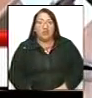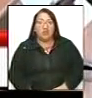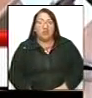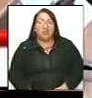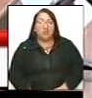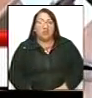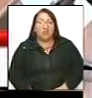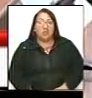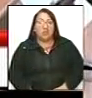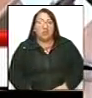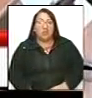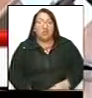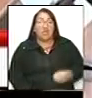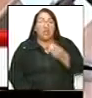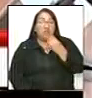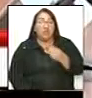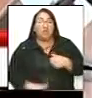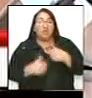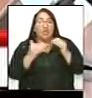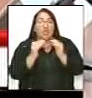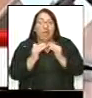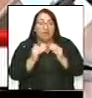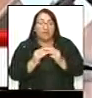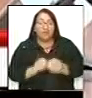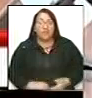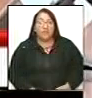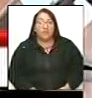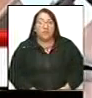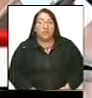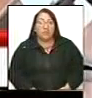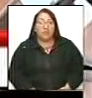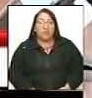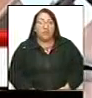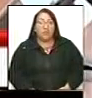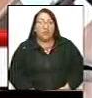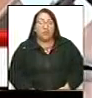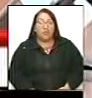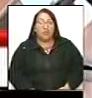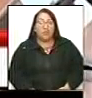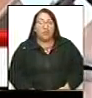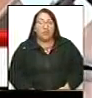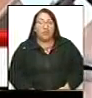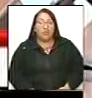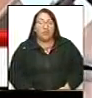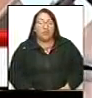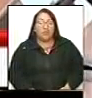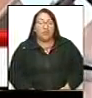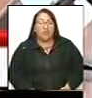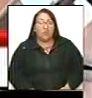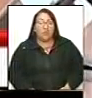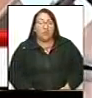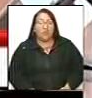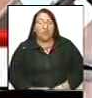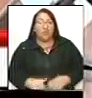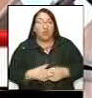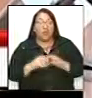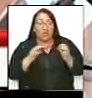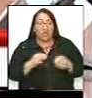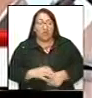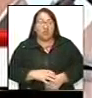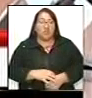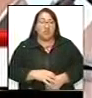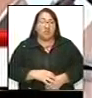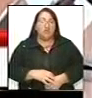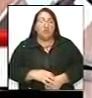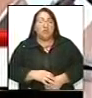de viviendas saludables y otros programas que se están ejecutando básicamente en energética no